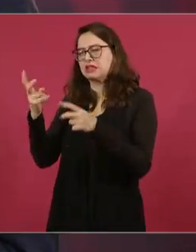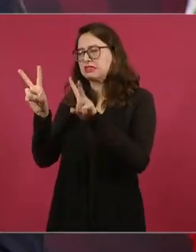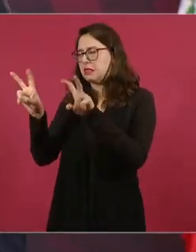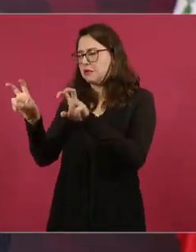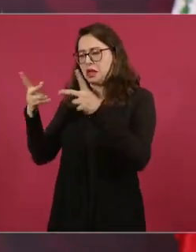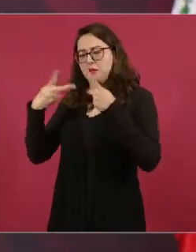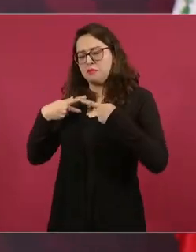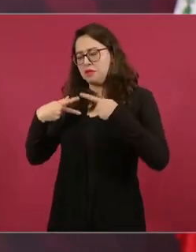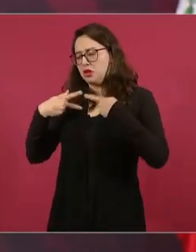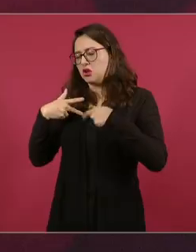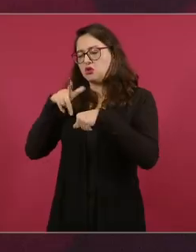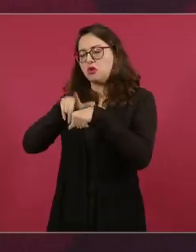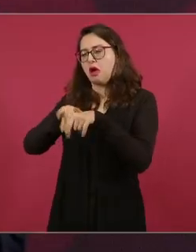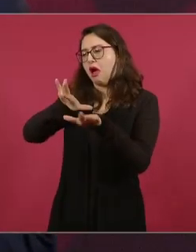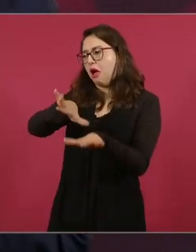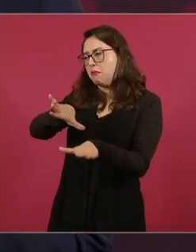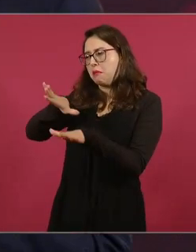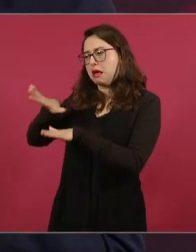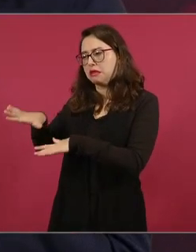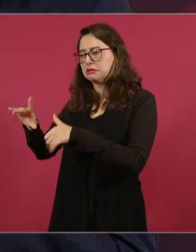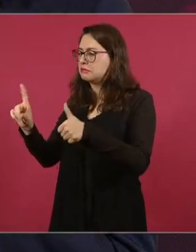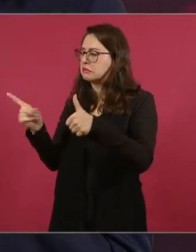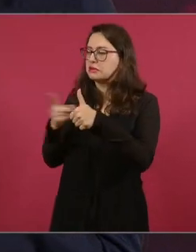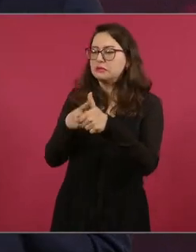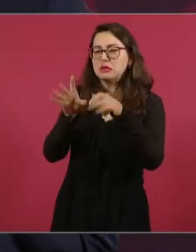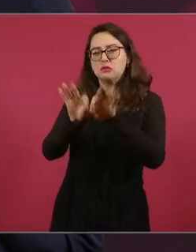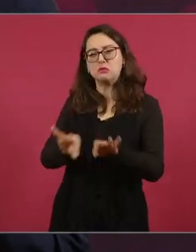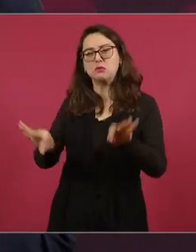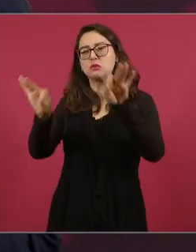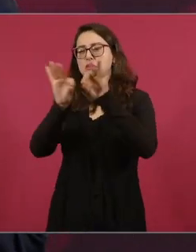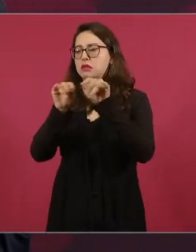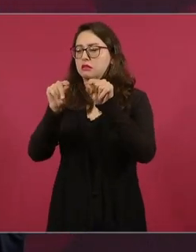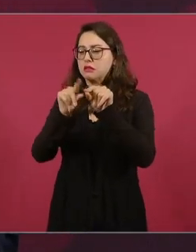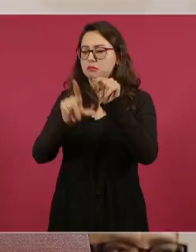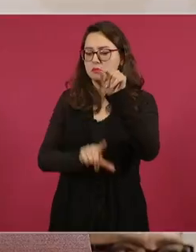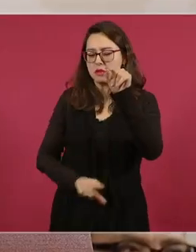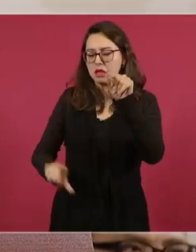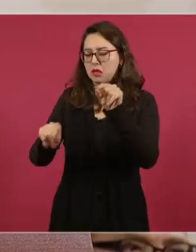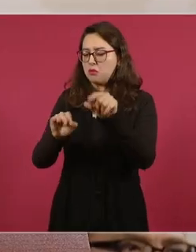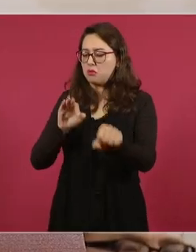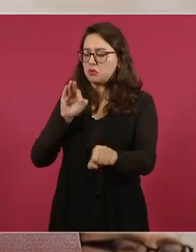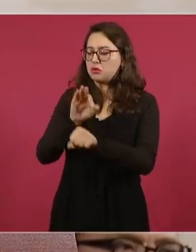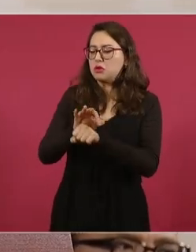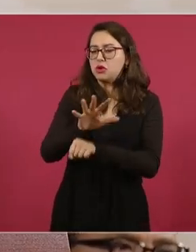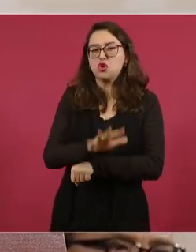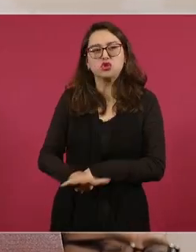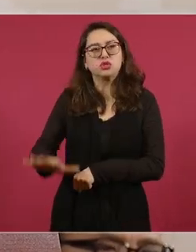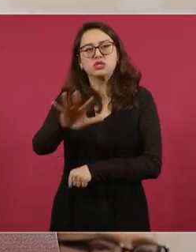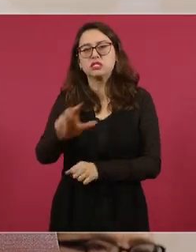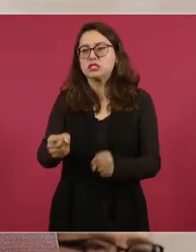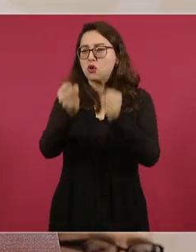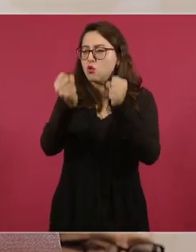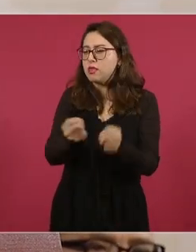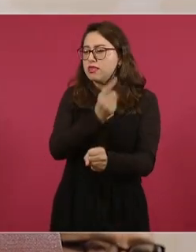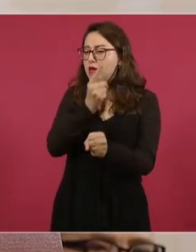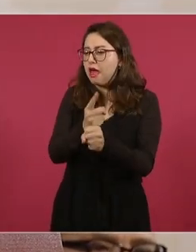ver con la seguridad que tanto le preocupa al pueblo.